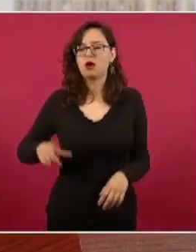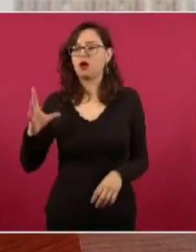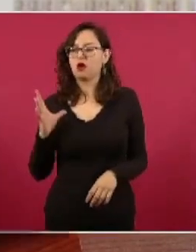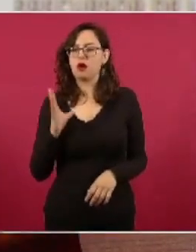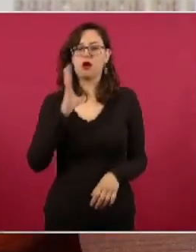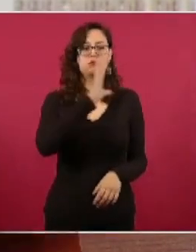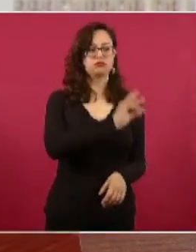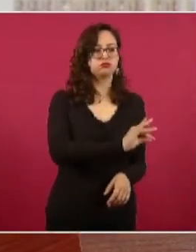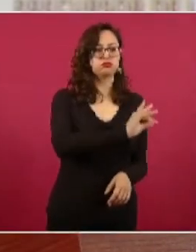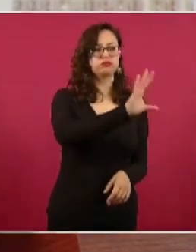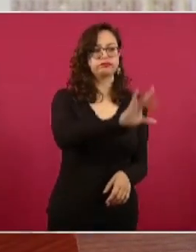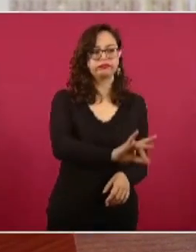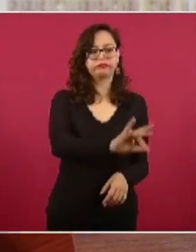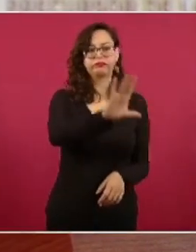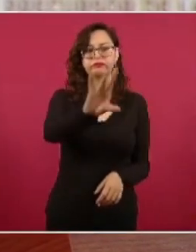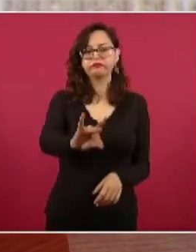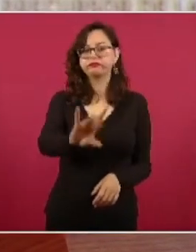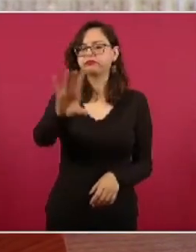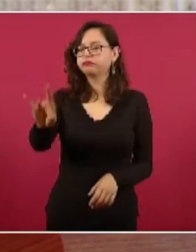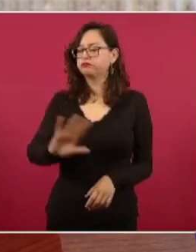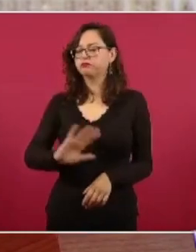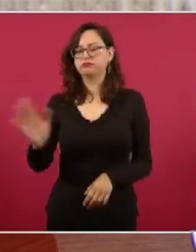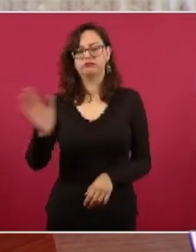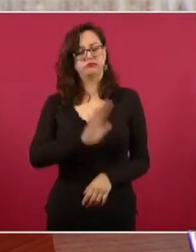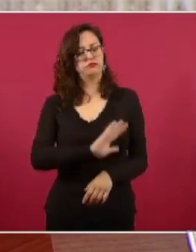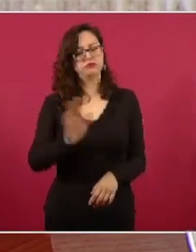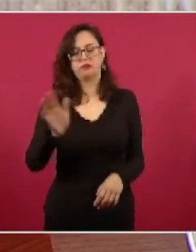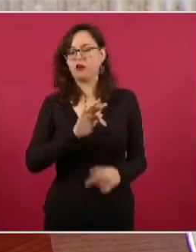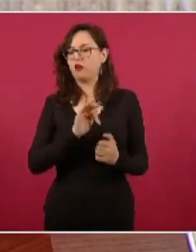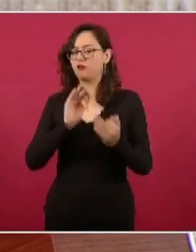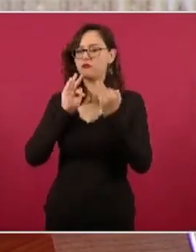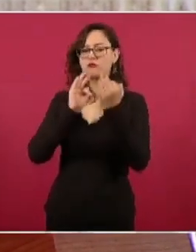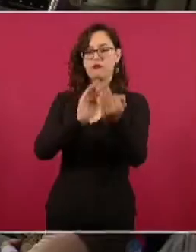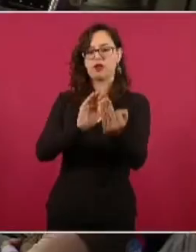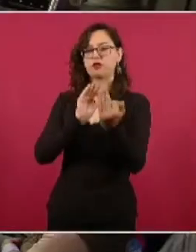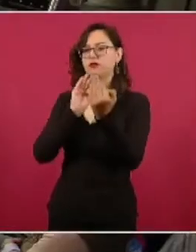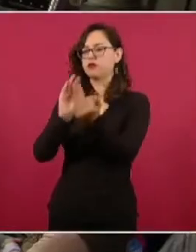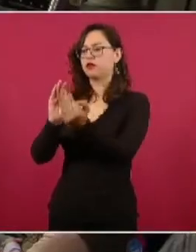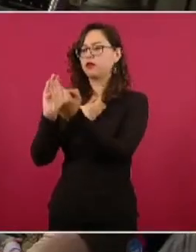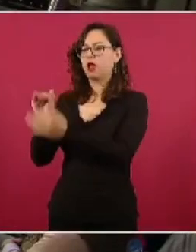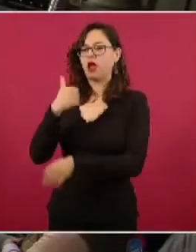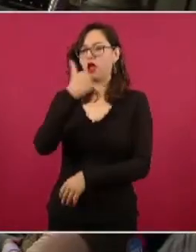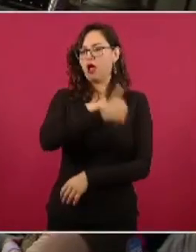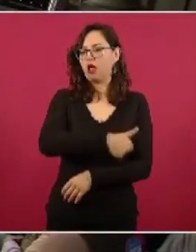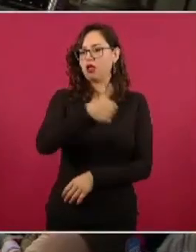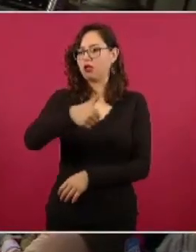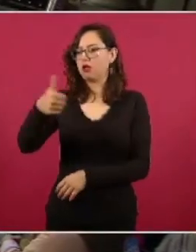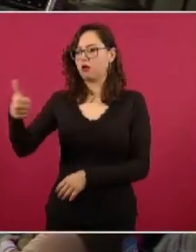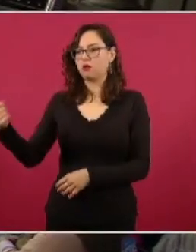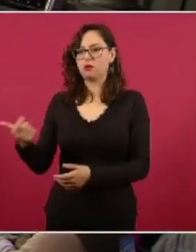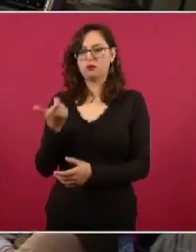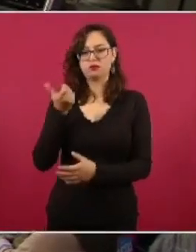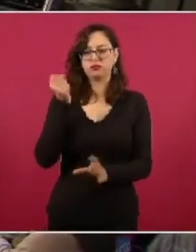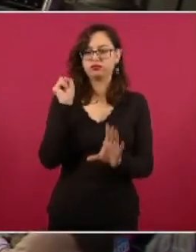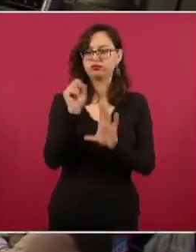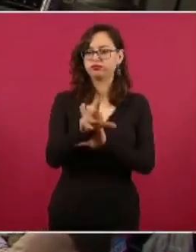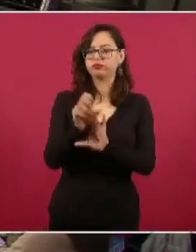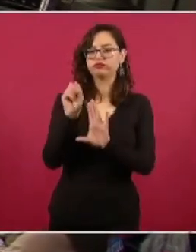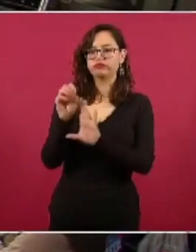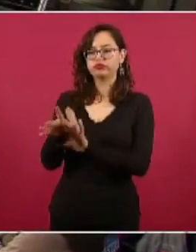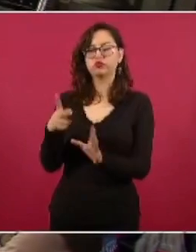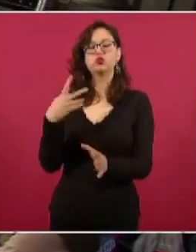sino a cada ciudadano lo que le corresponde por derecho,